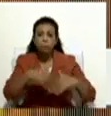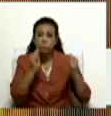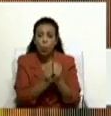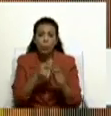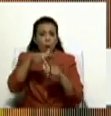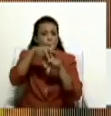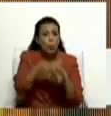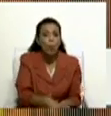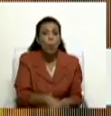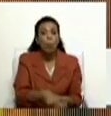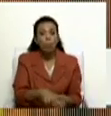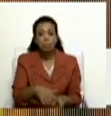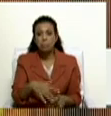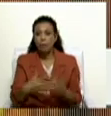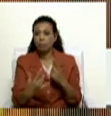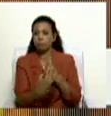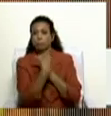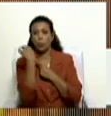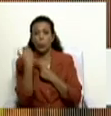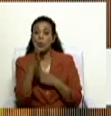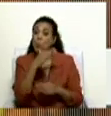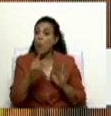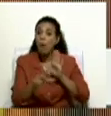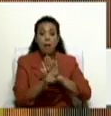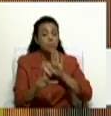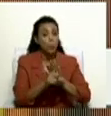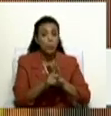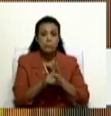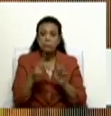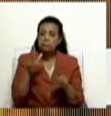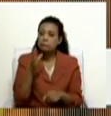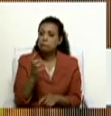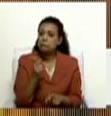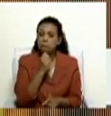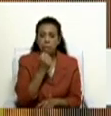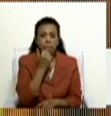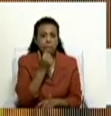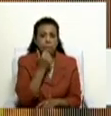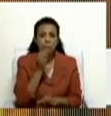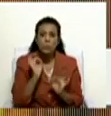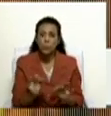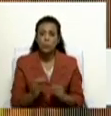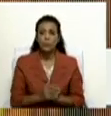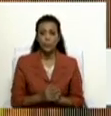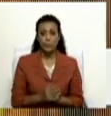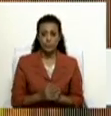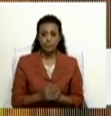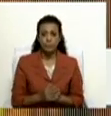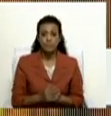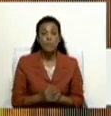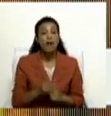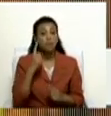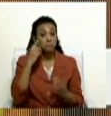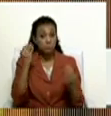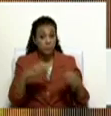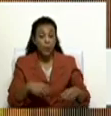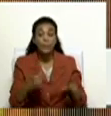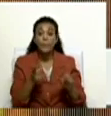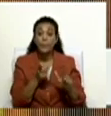dominio indiscriminado Injusto y bárbaro del neoimperialismo acuerda